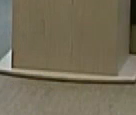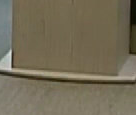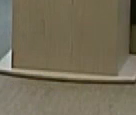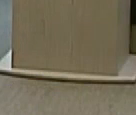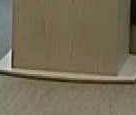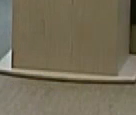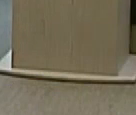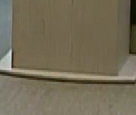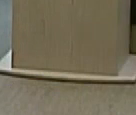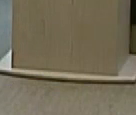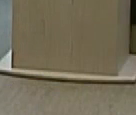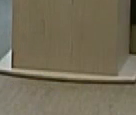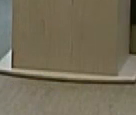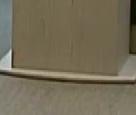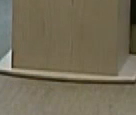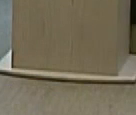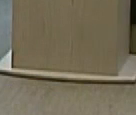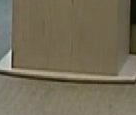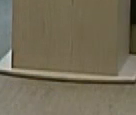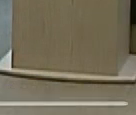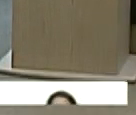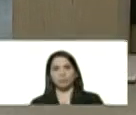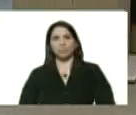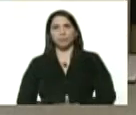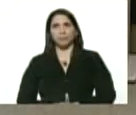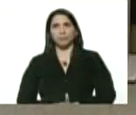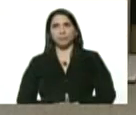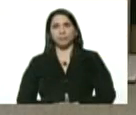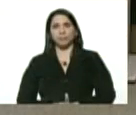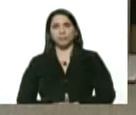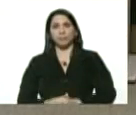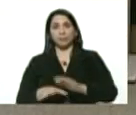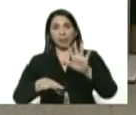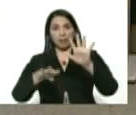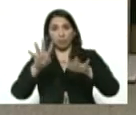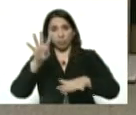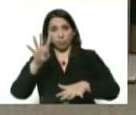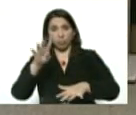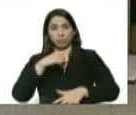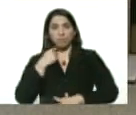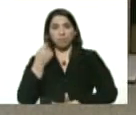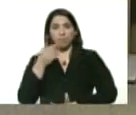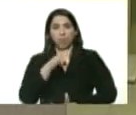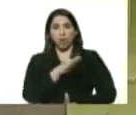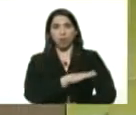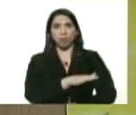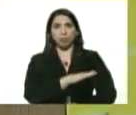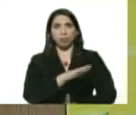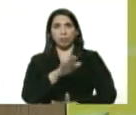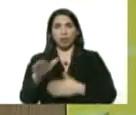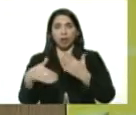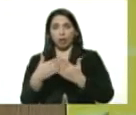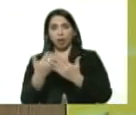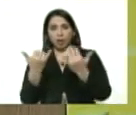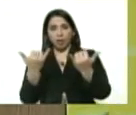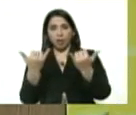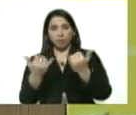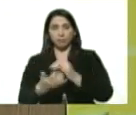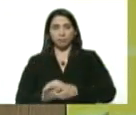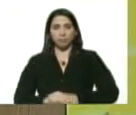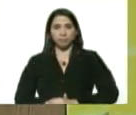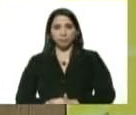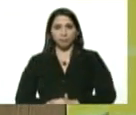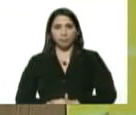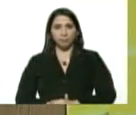las distintas unidades de cuidados intensivos y 14 fallecidos hasta el momento en